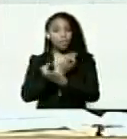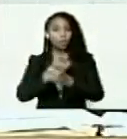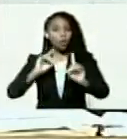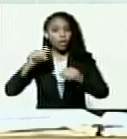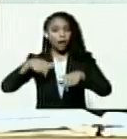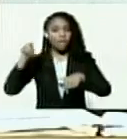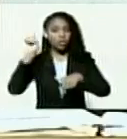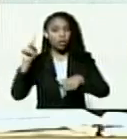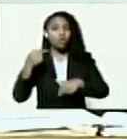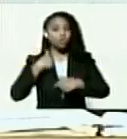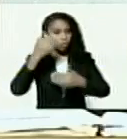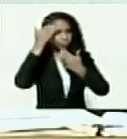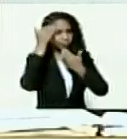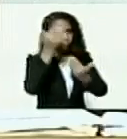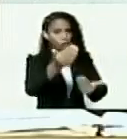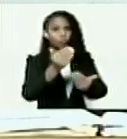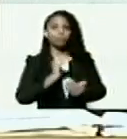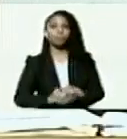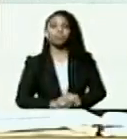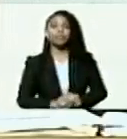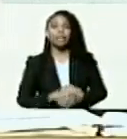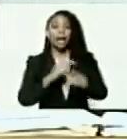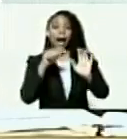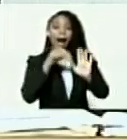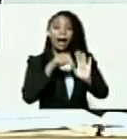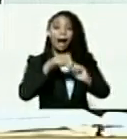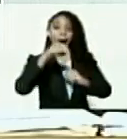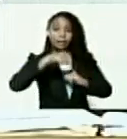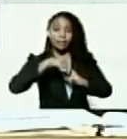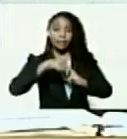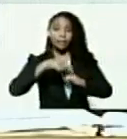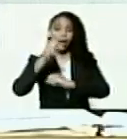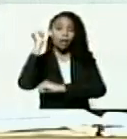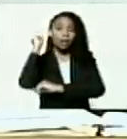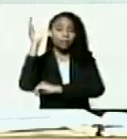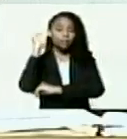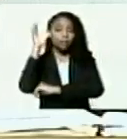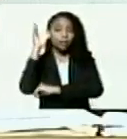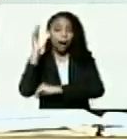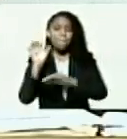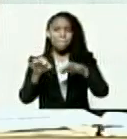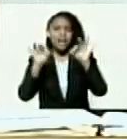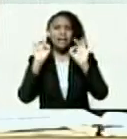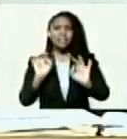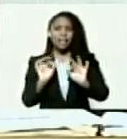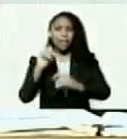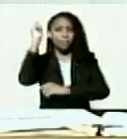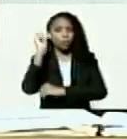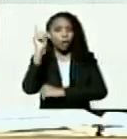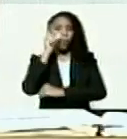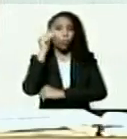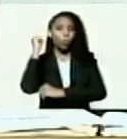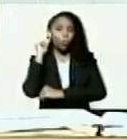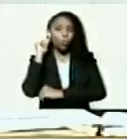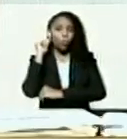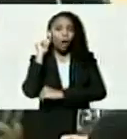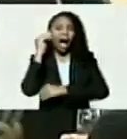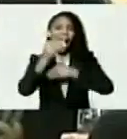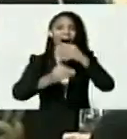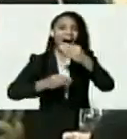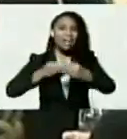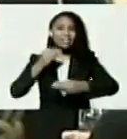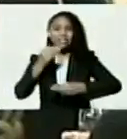de Venezuela. Yo saludo que esta sesión consagra, esta sesión especial de diputadas y diputados,